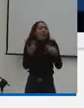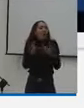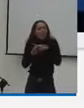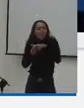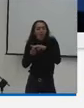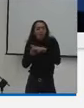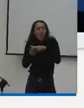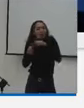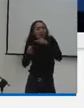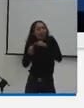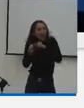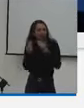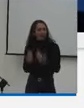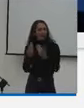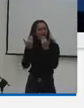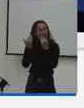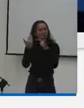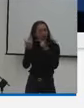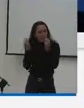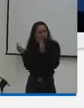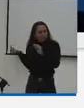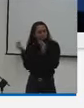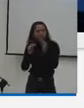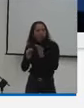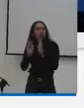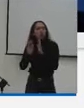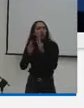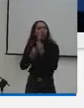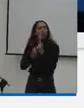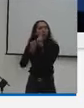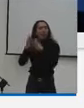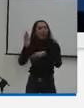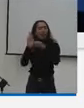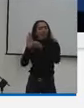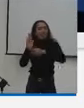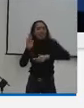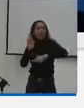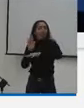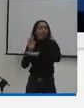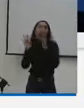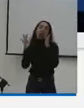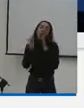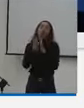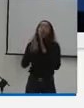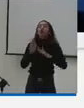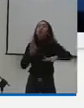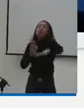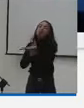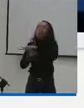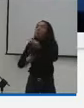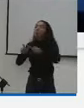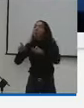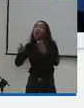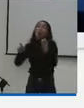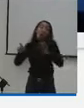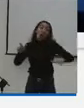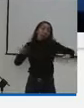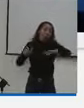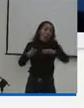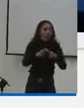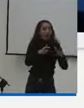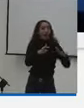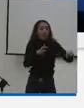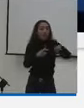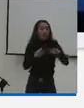instrumentos de política pública que mediante intervenciones tanto poblacionales como colectivas